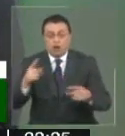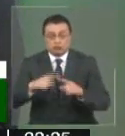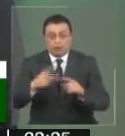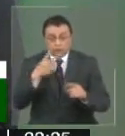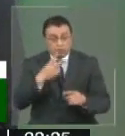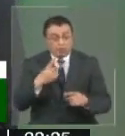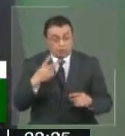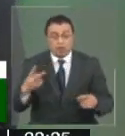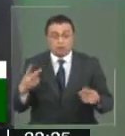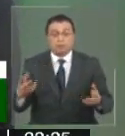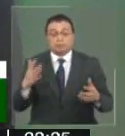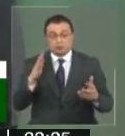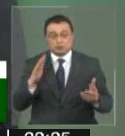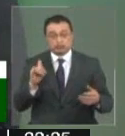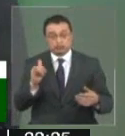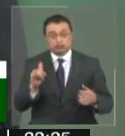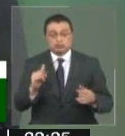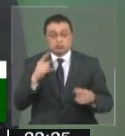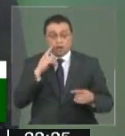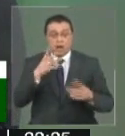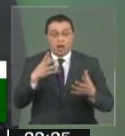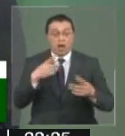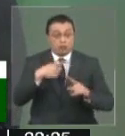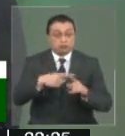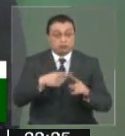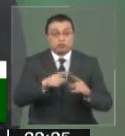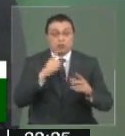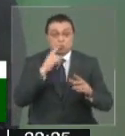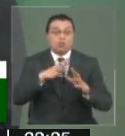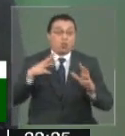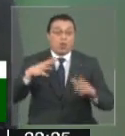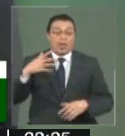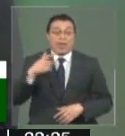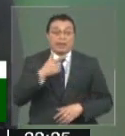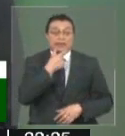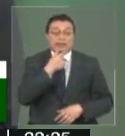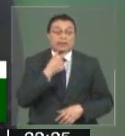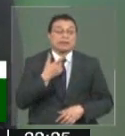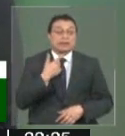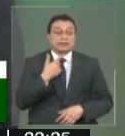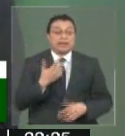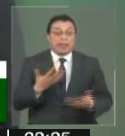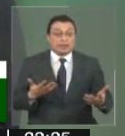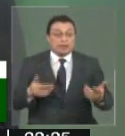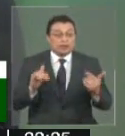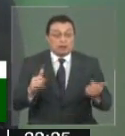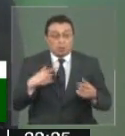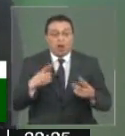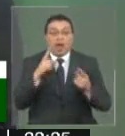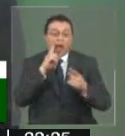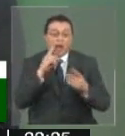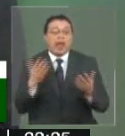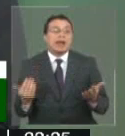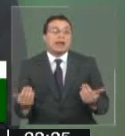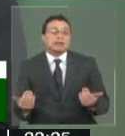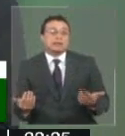están haciendo otras, pero sí, es una fase de mercado que es extremadamente interesante. ¿Por qué? Porque